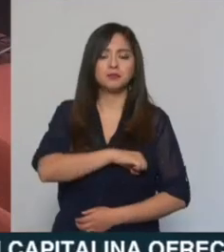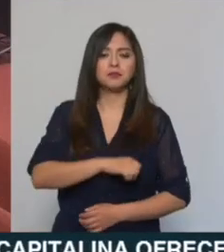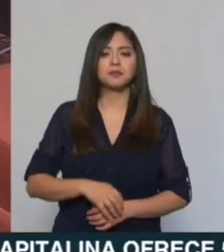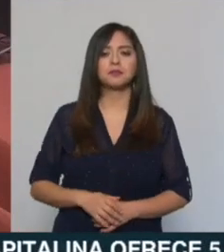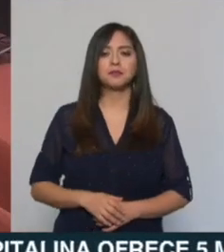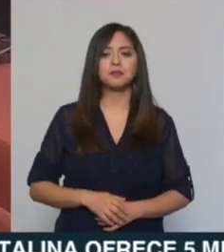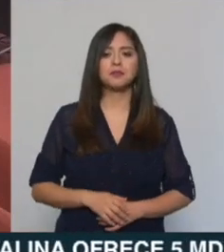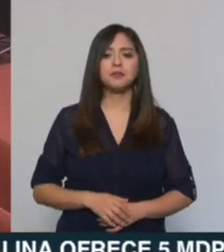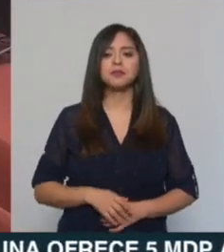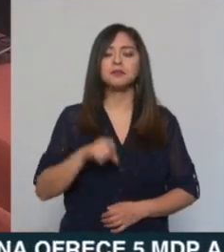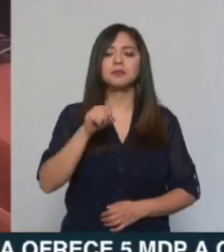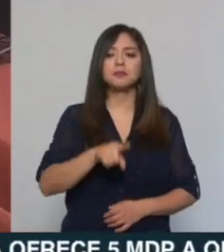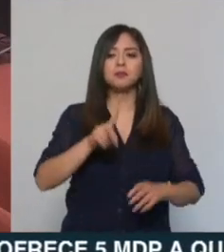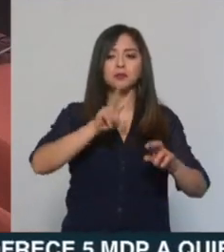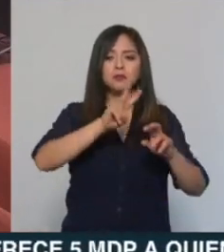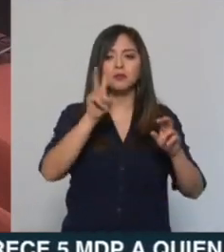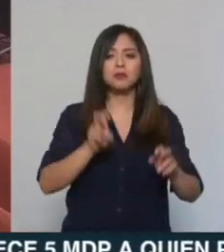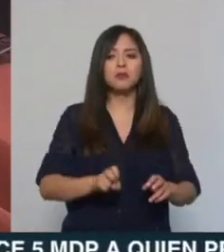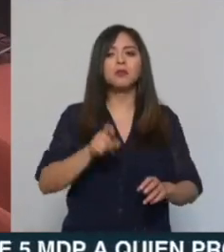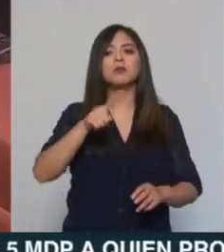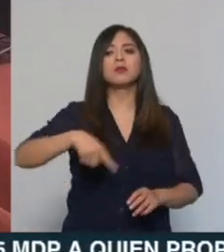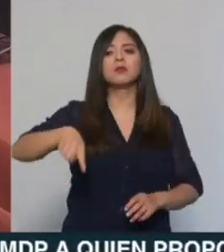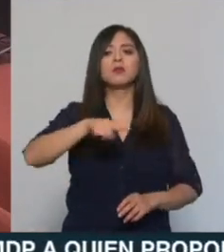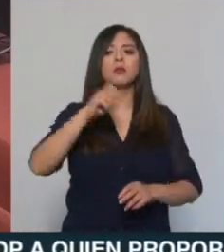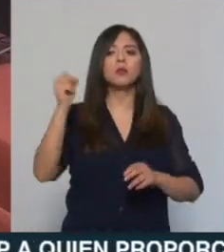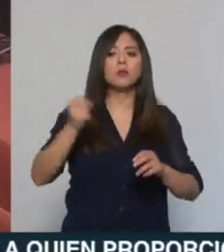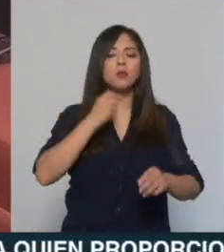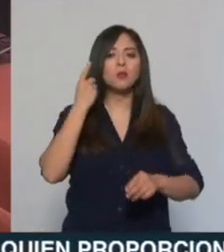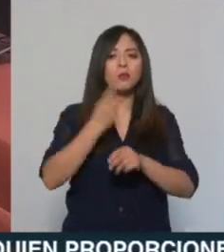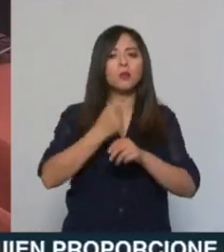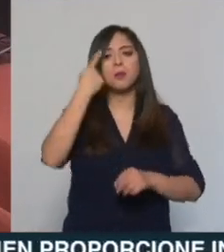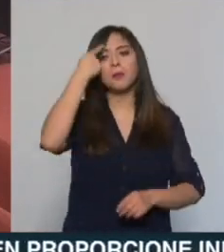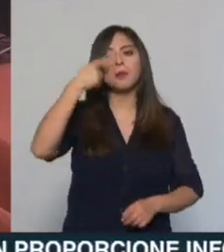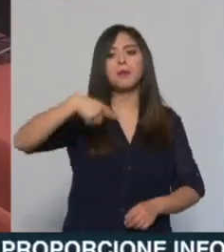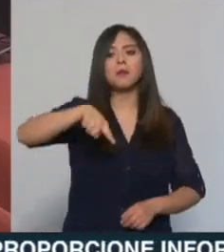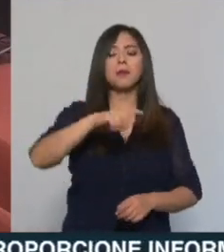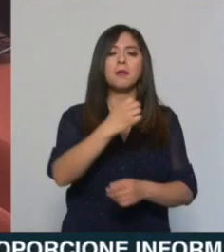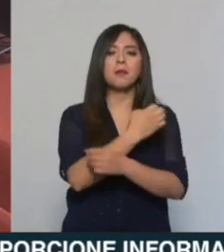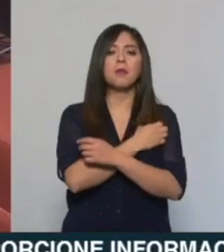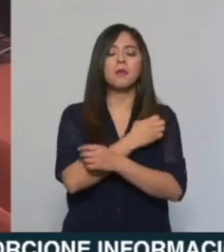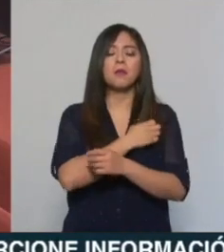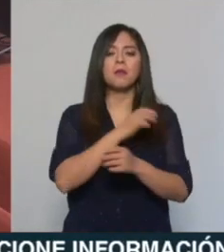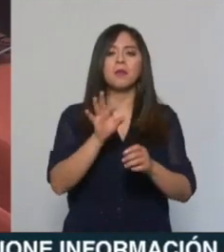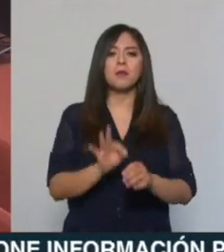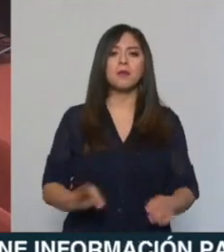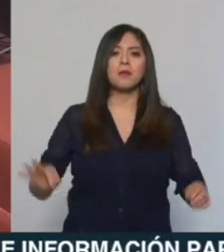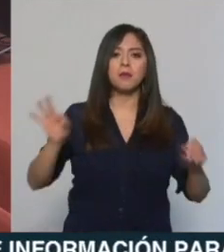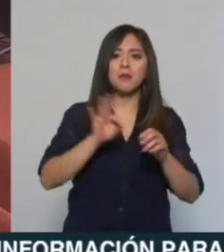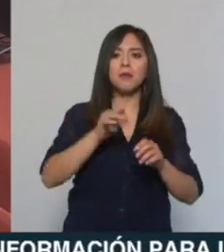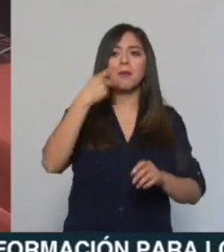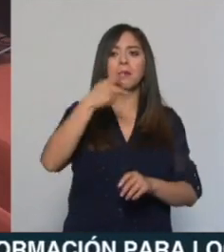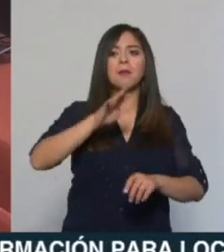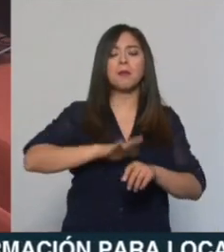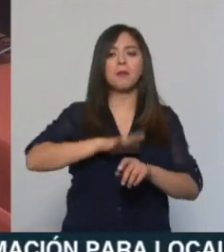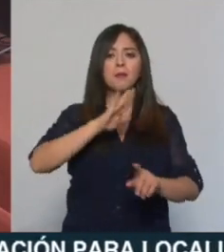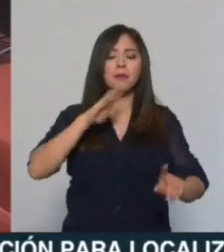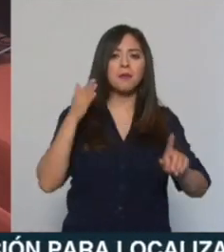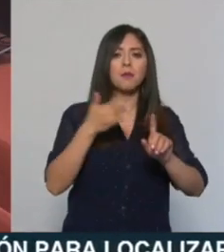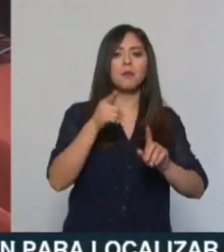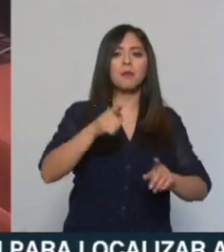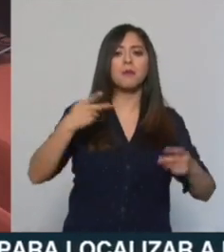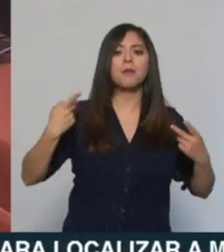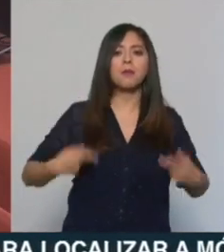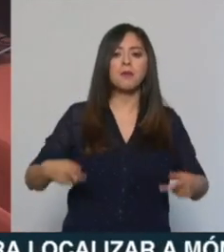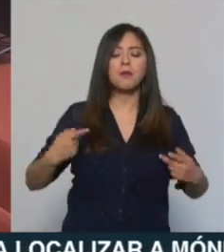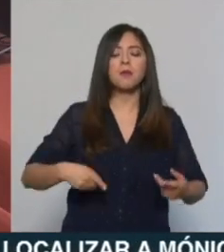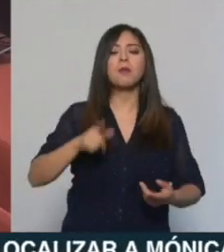Los temas laborales, es importante mencionarle que las oportunidades educativas son fundamentales, pero principalmente para las personas que